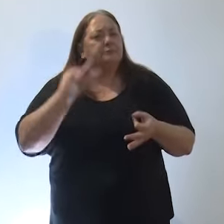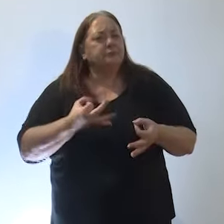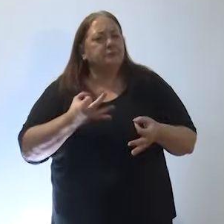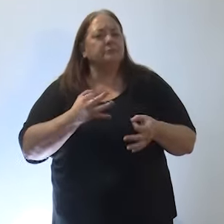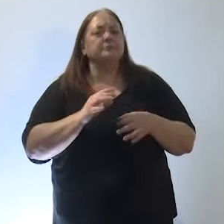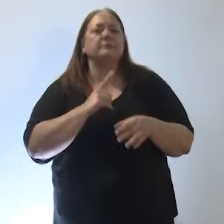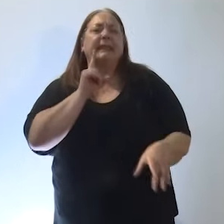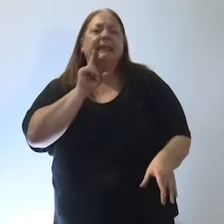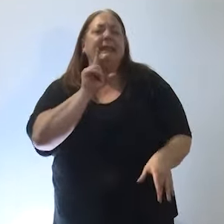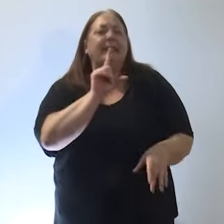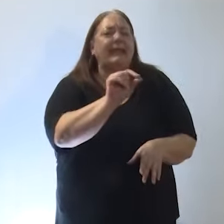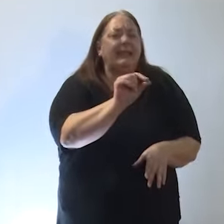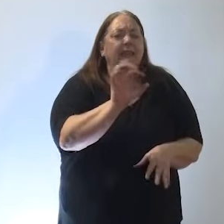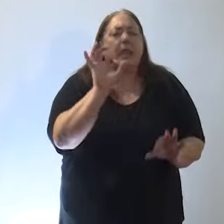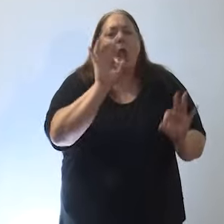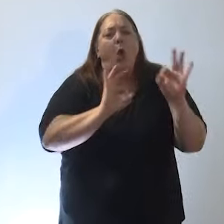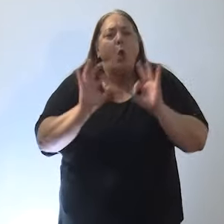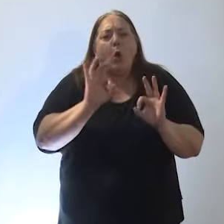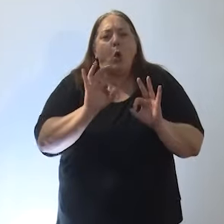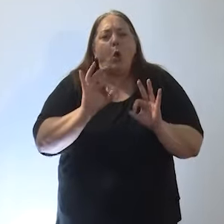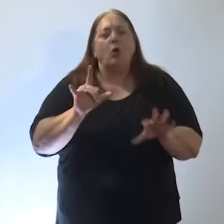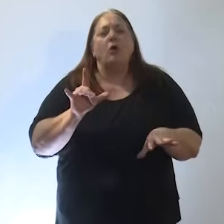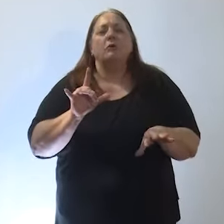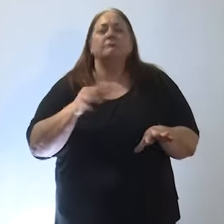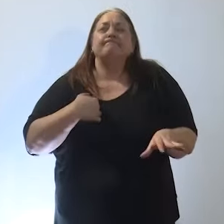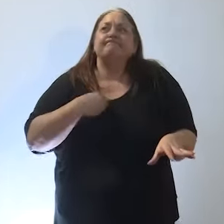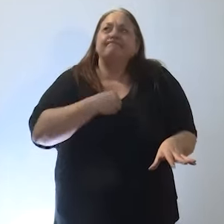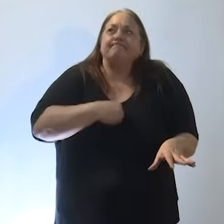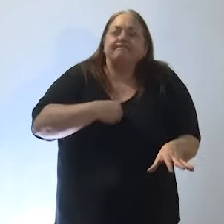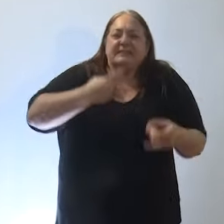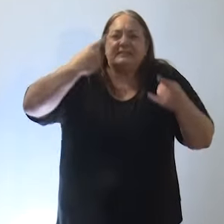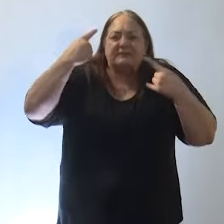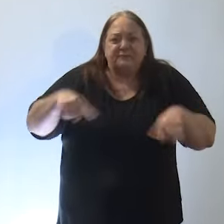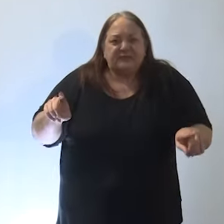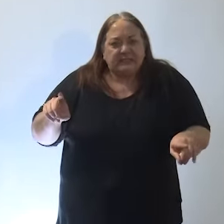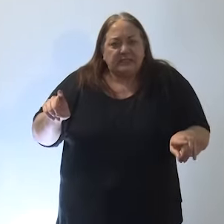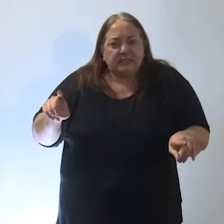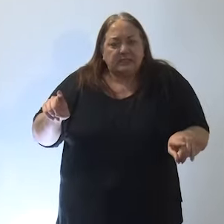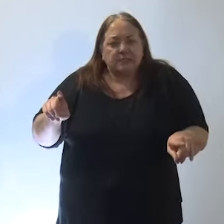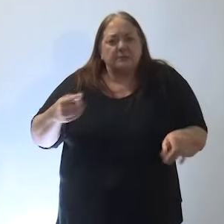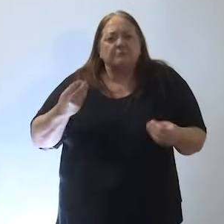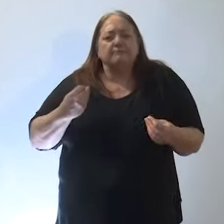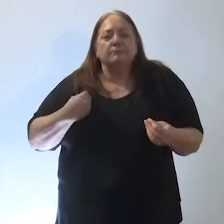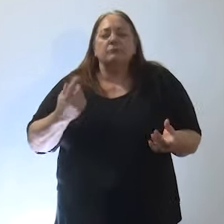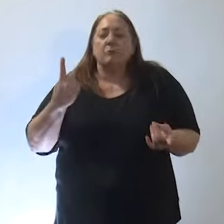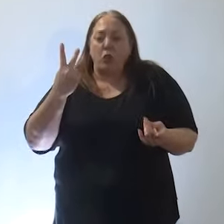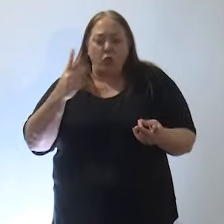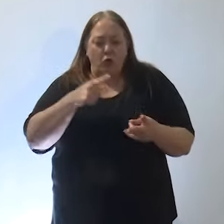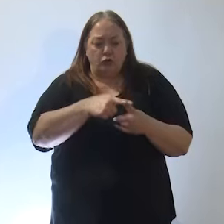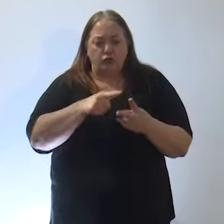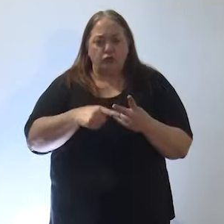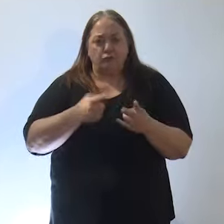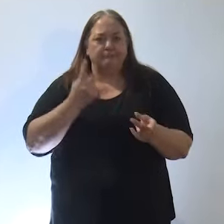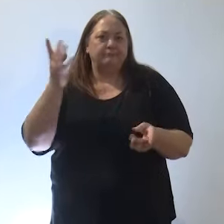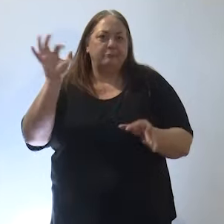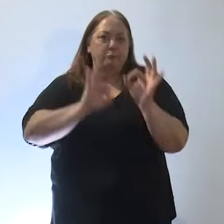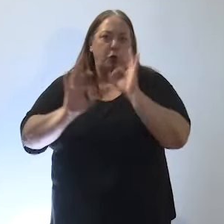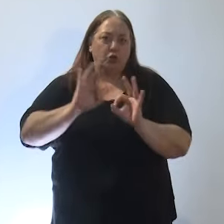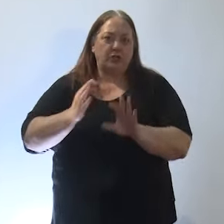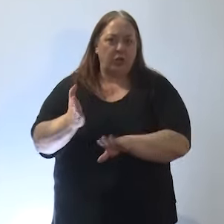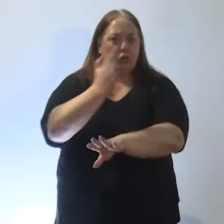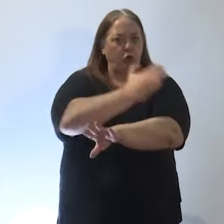crítica o un sentir bueno de diferentes maneras desilusionado con dos proyectos anteriores